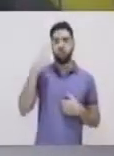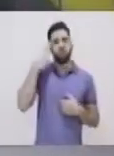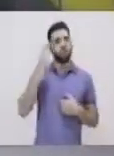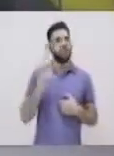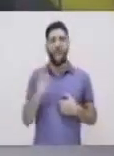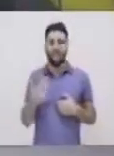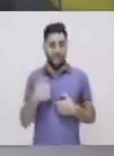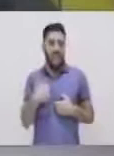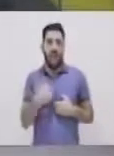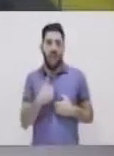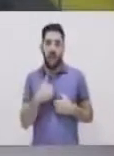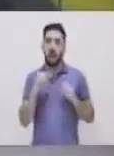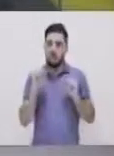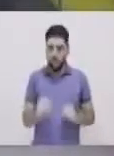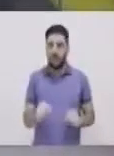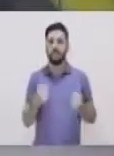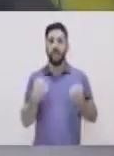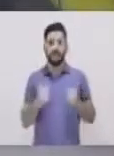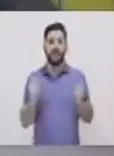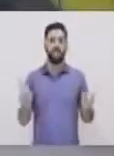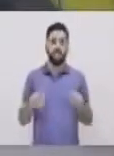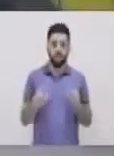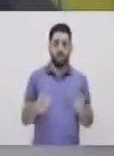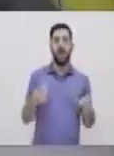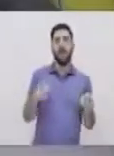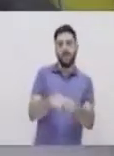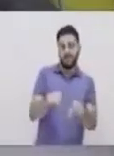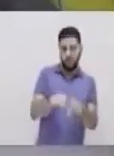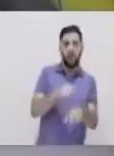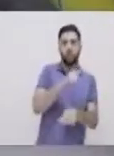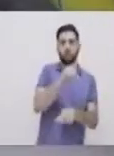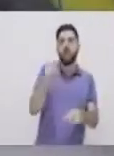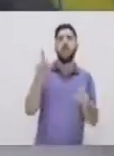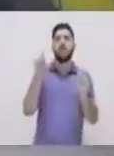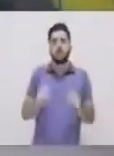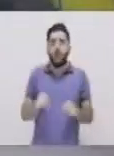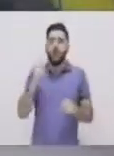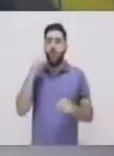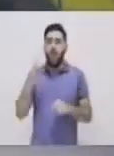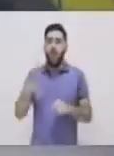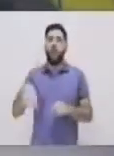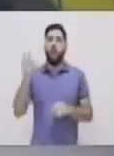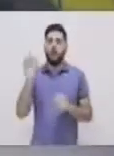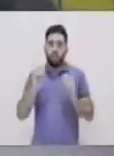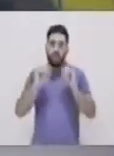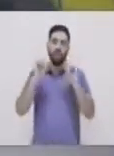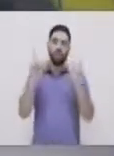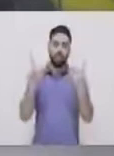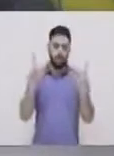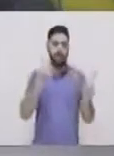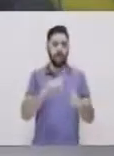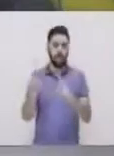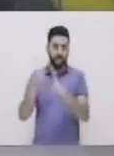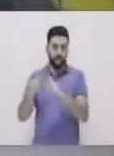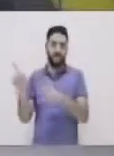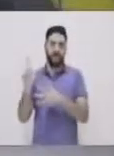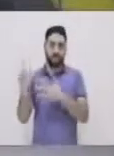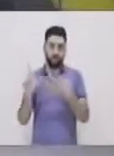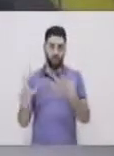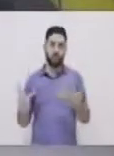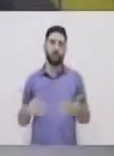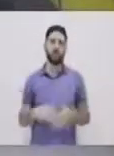que lo tenían, ¿verdad? Entonces la música, si la usamos positivamente, pues nos puede dar muchas ventajas en nuestras vidas. Así